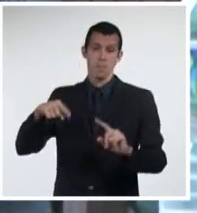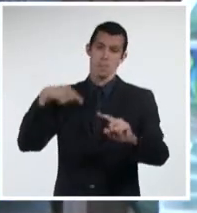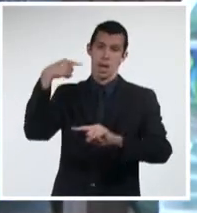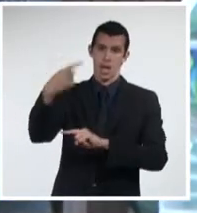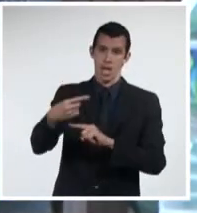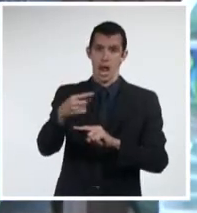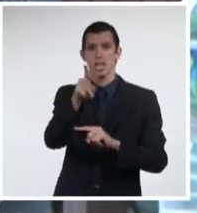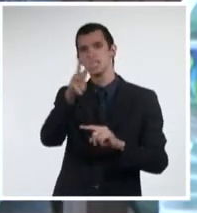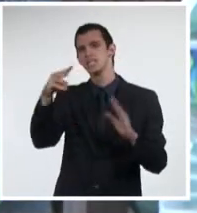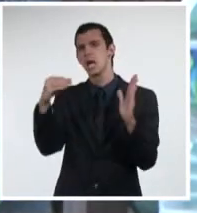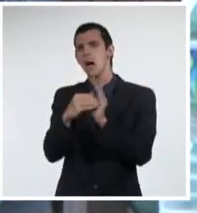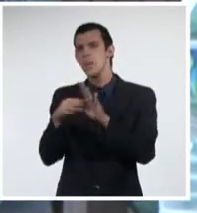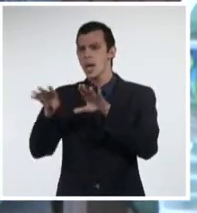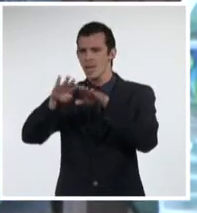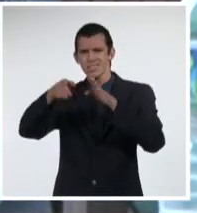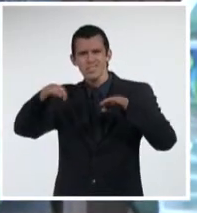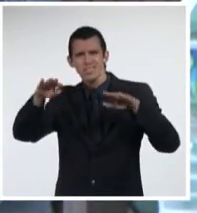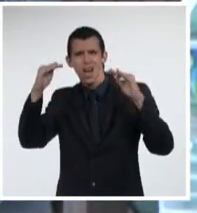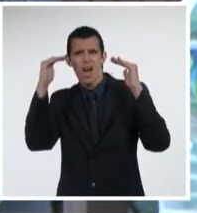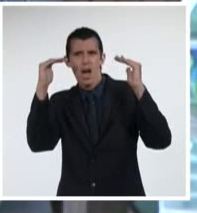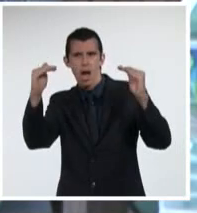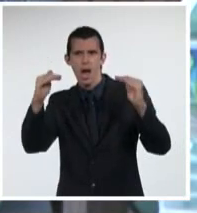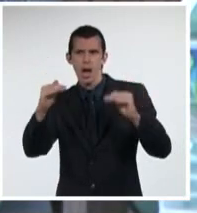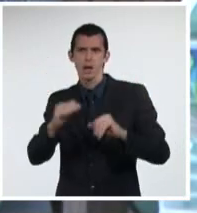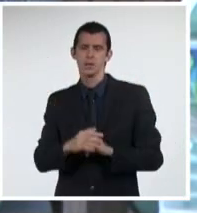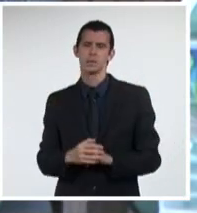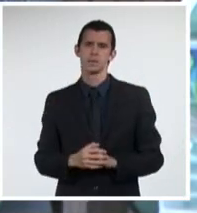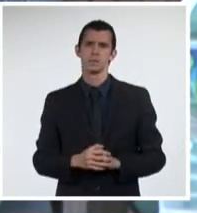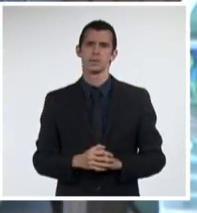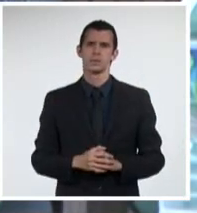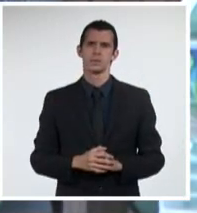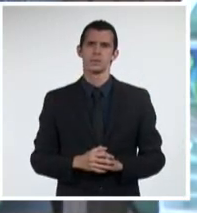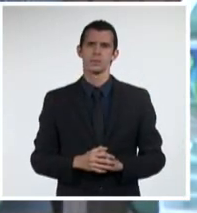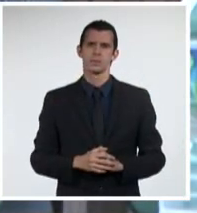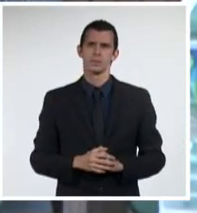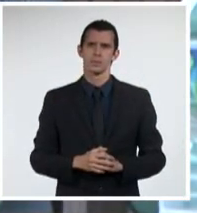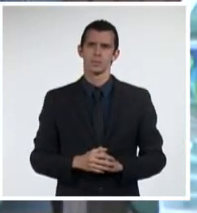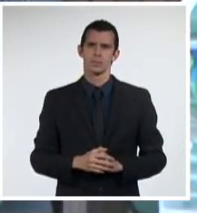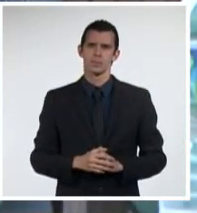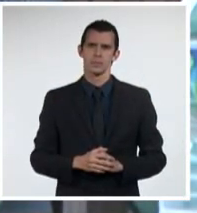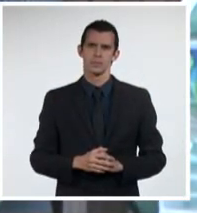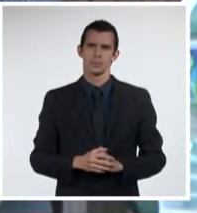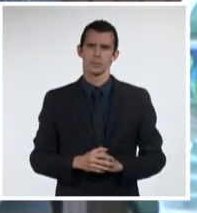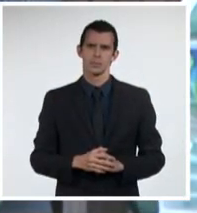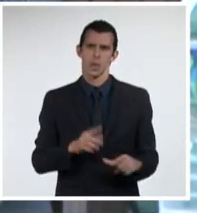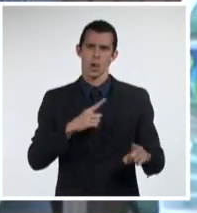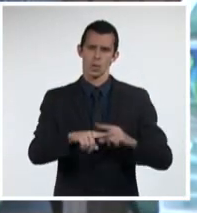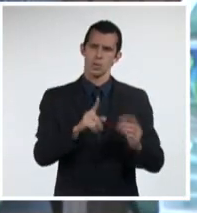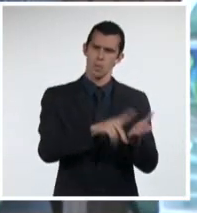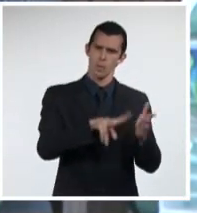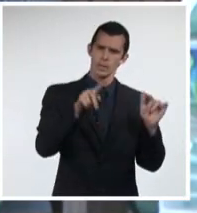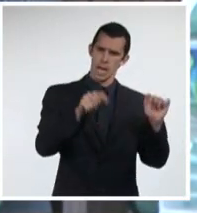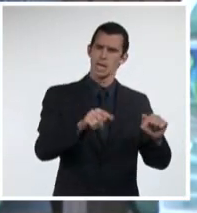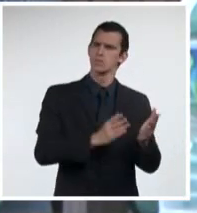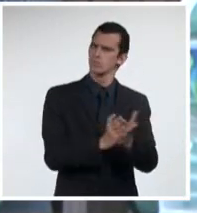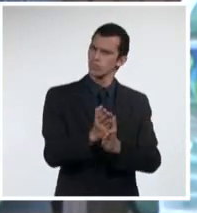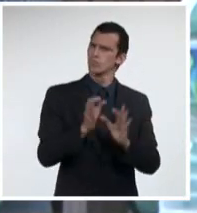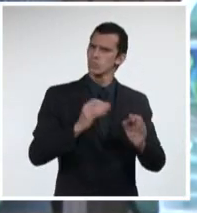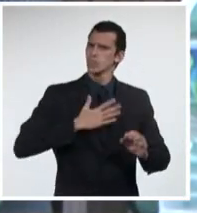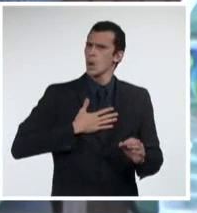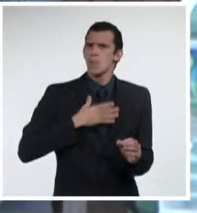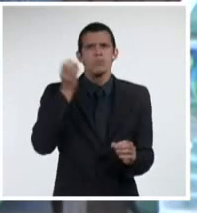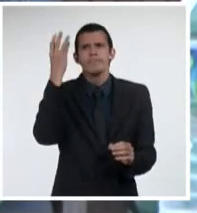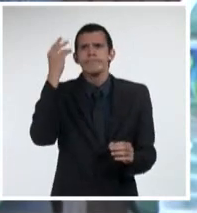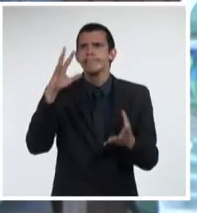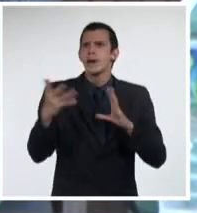quedado sin estos recursos fundamentalmente. Se continúa en la provincia la producción local de materiales. Ayer